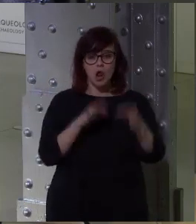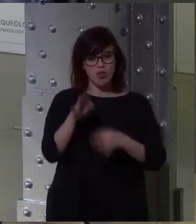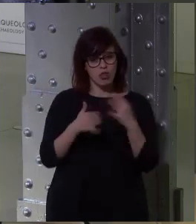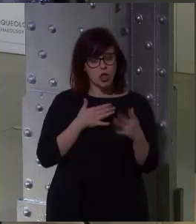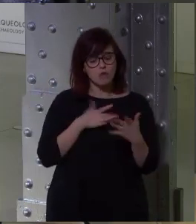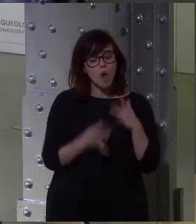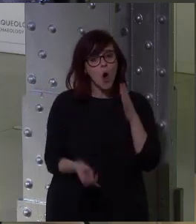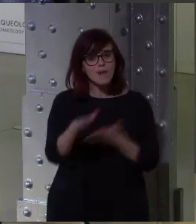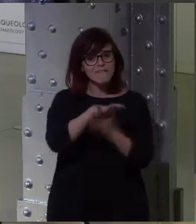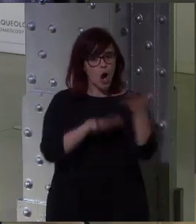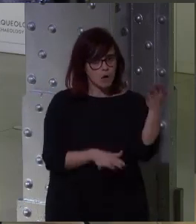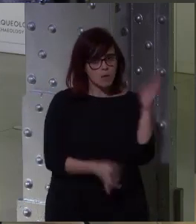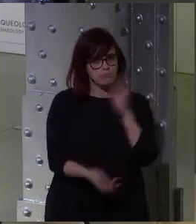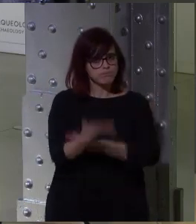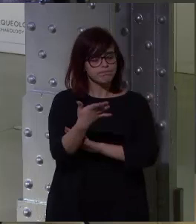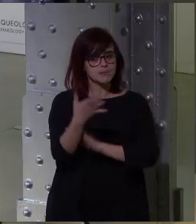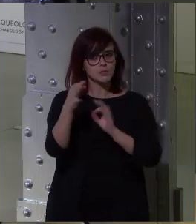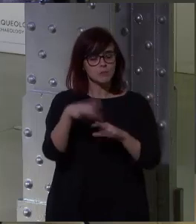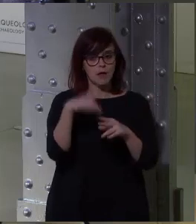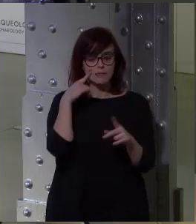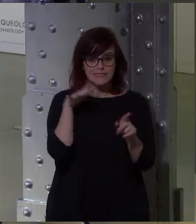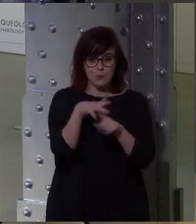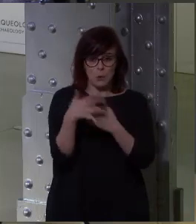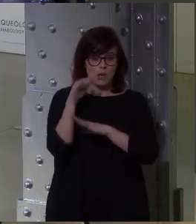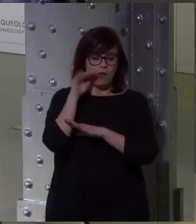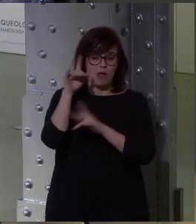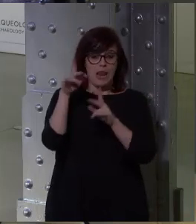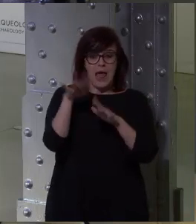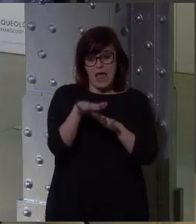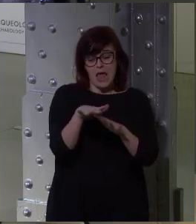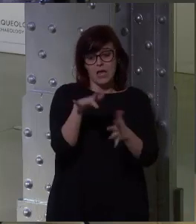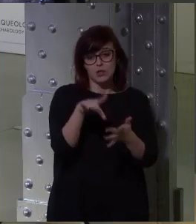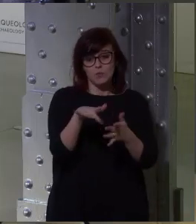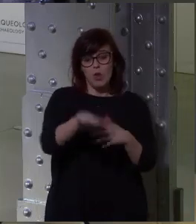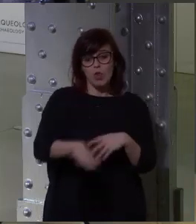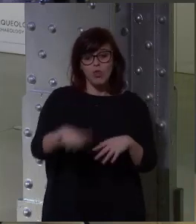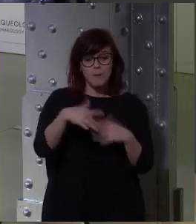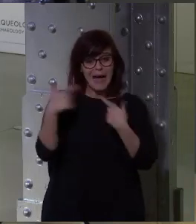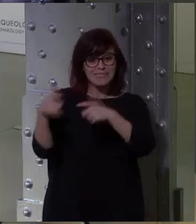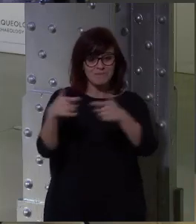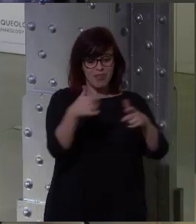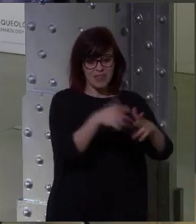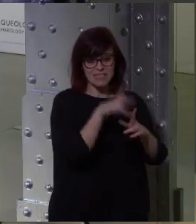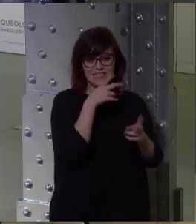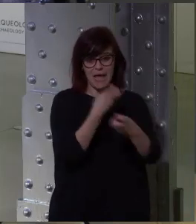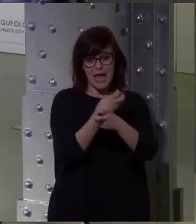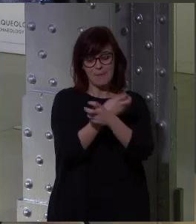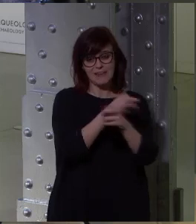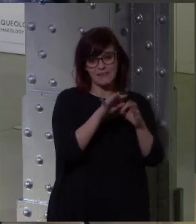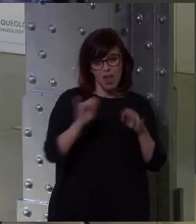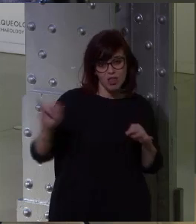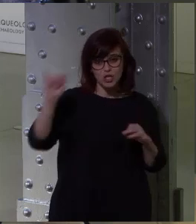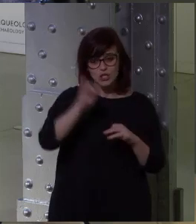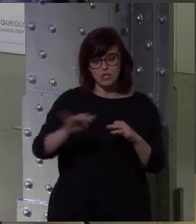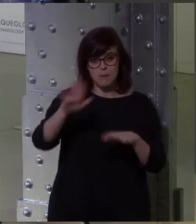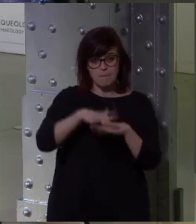sacábamos un informe en el que hemos visto el declive que tienen la mayor parte de las especies vertebrados que tenemos en el planeta, en el que